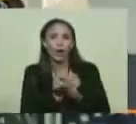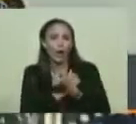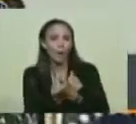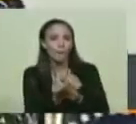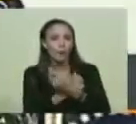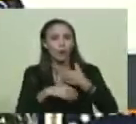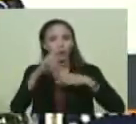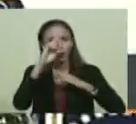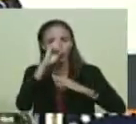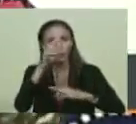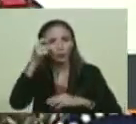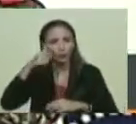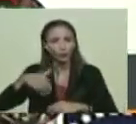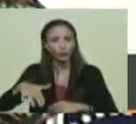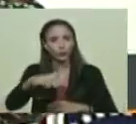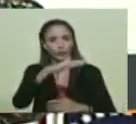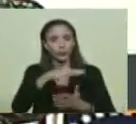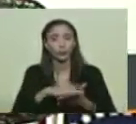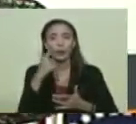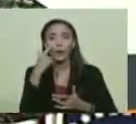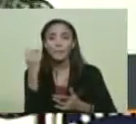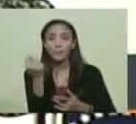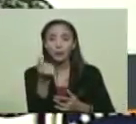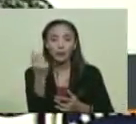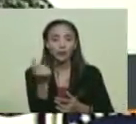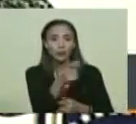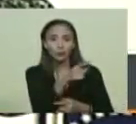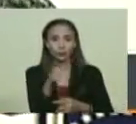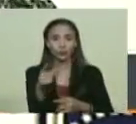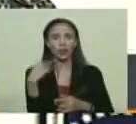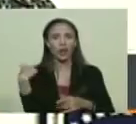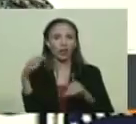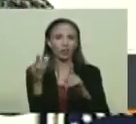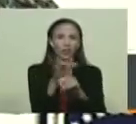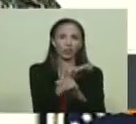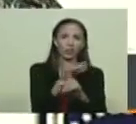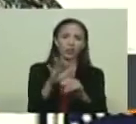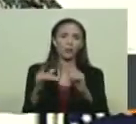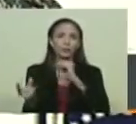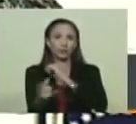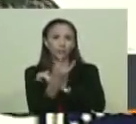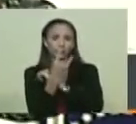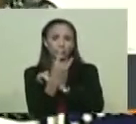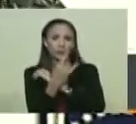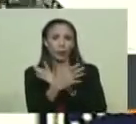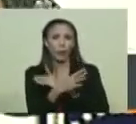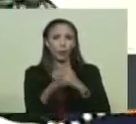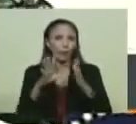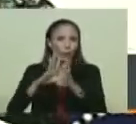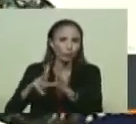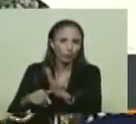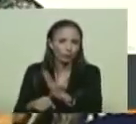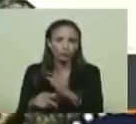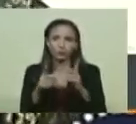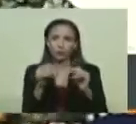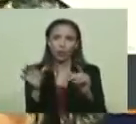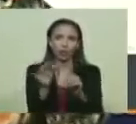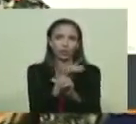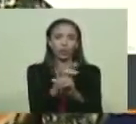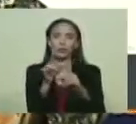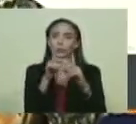pueblo. Y mosca, pila, no se dejen engañar por los delincuentes, no se dejen embaucar por los